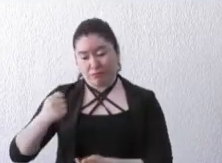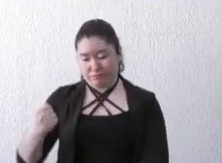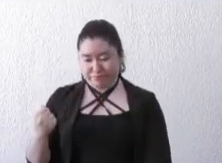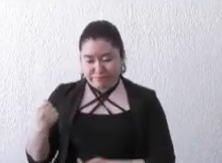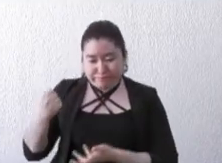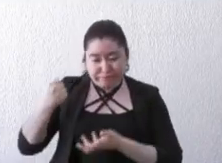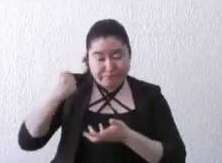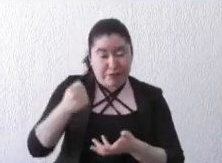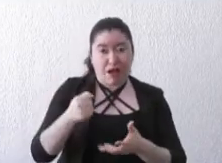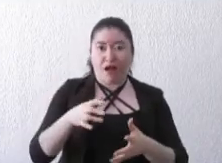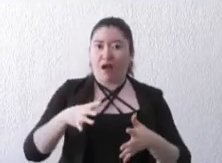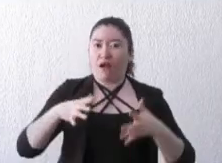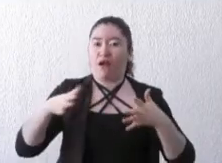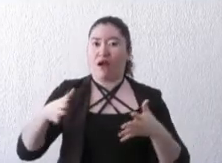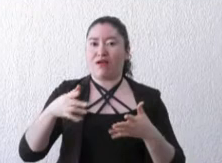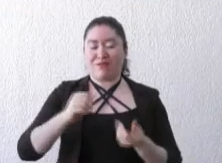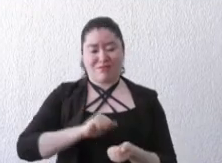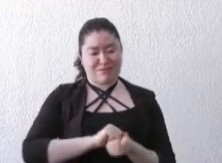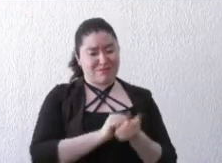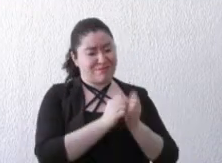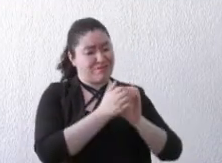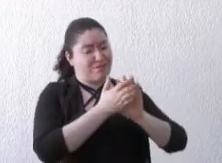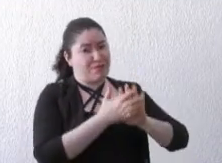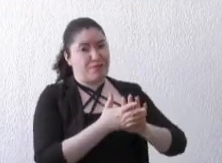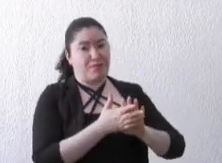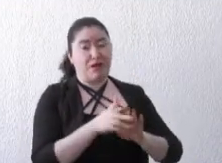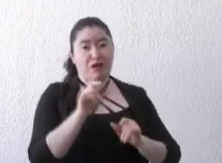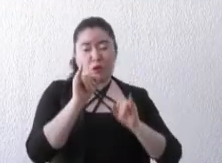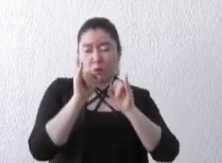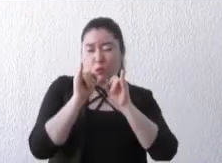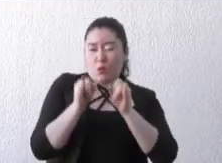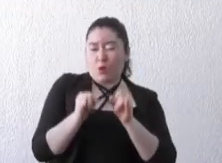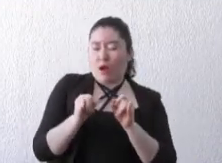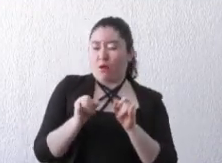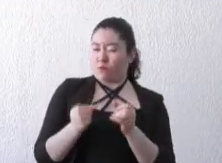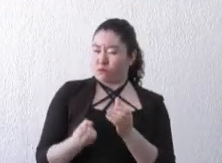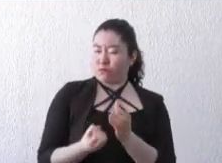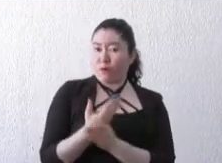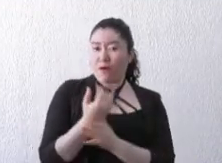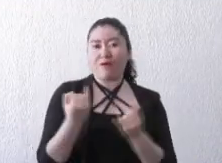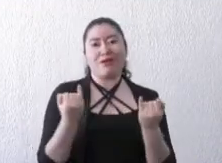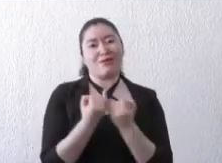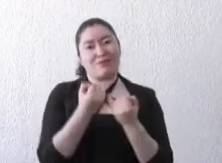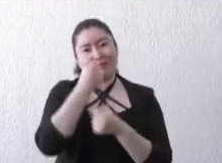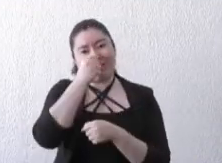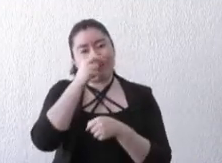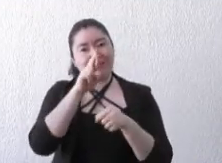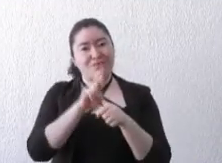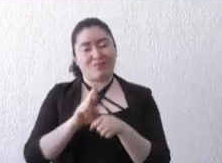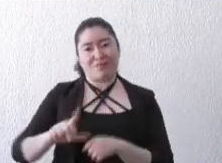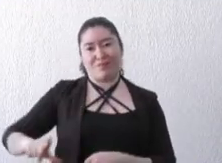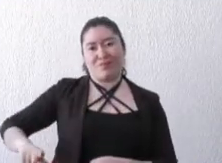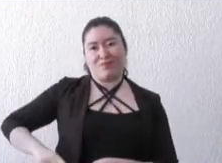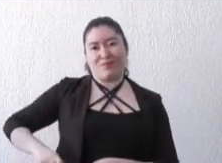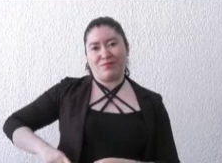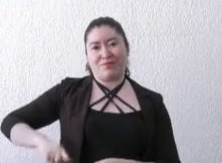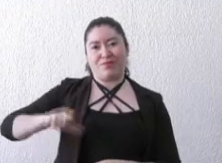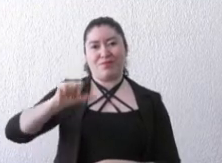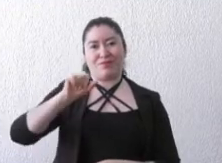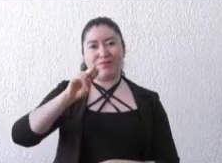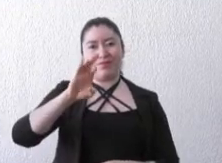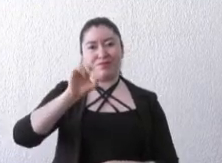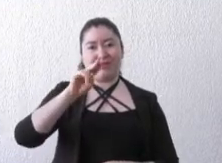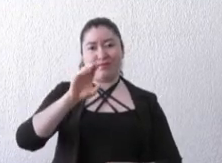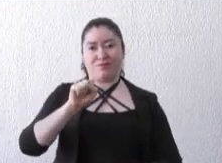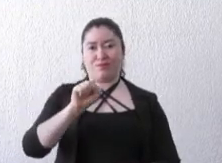darle una nueva identidad, que por supuesto también hay que agradecerle al secretario de Gobierno, Alfonso Suárez del Real,